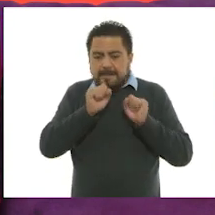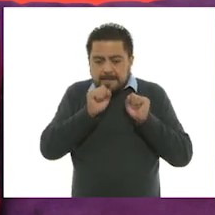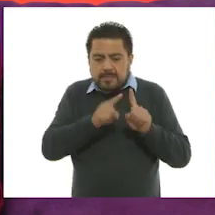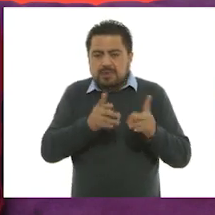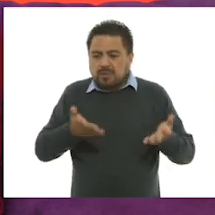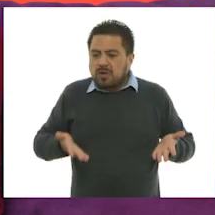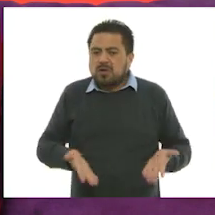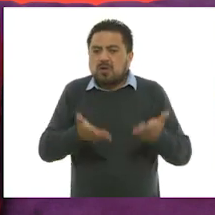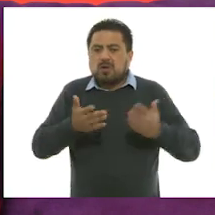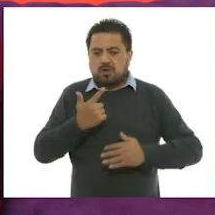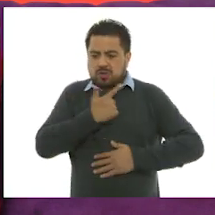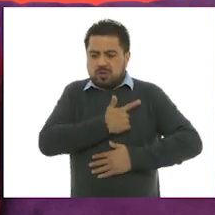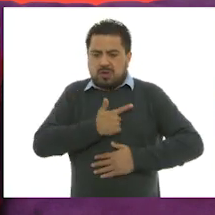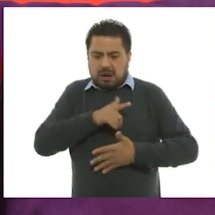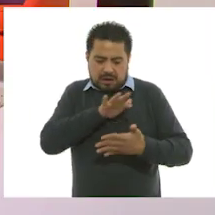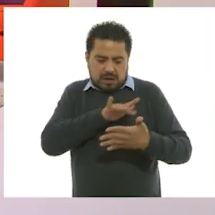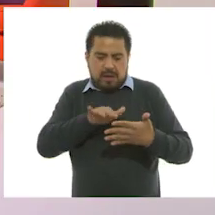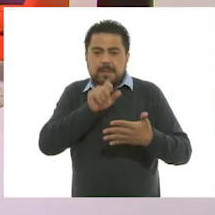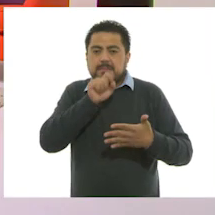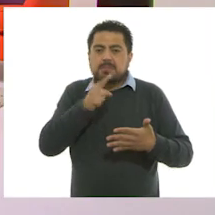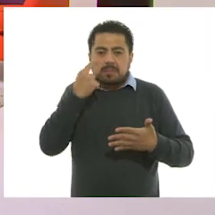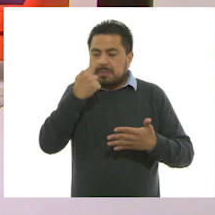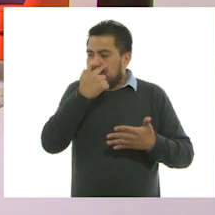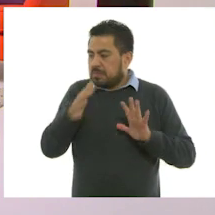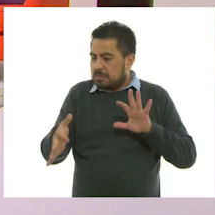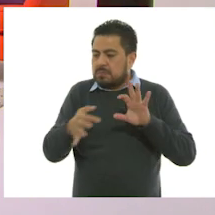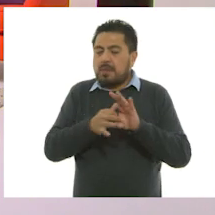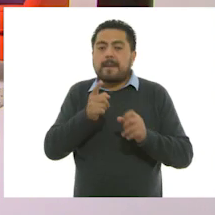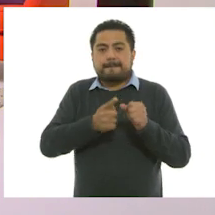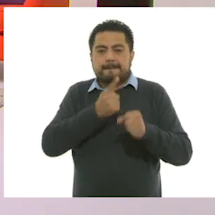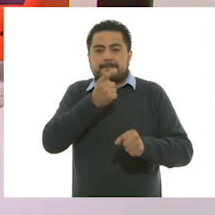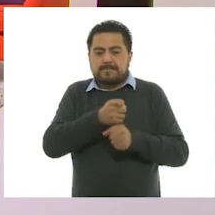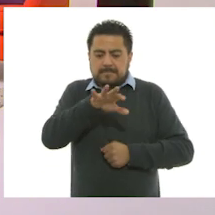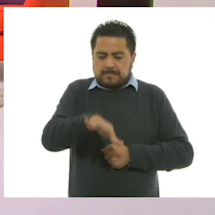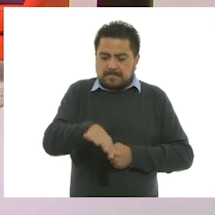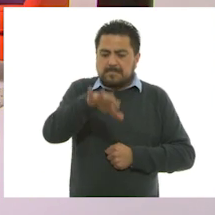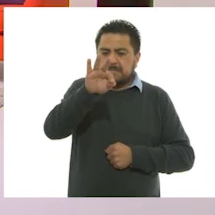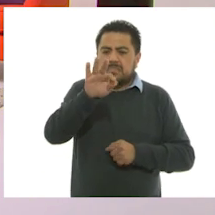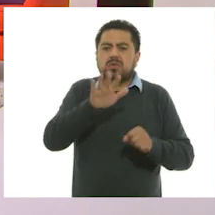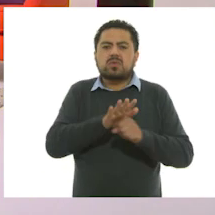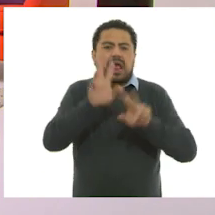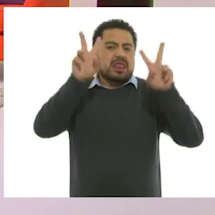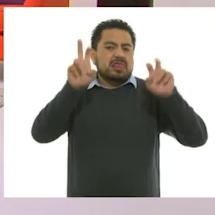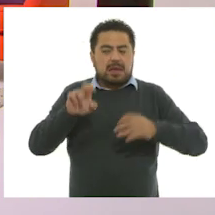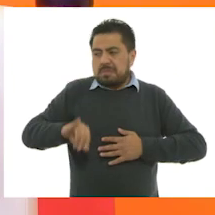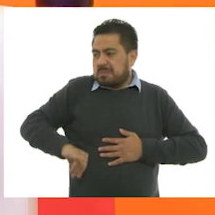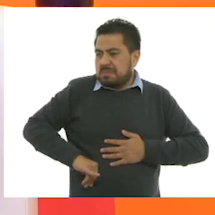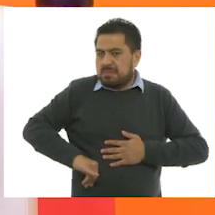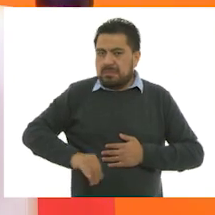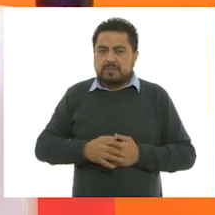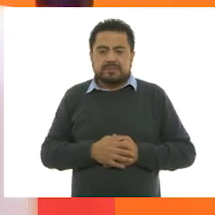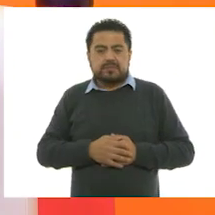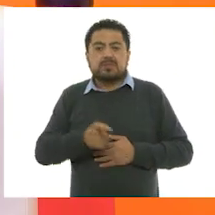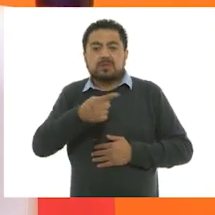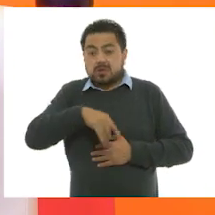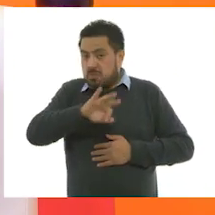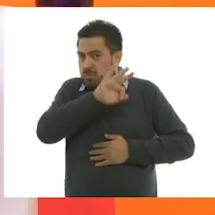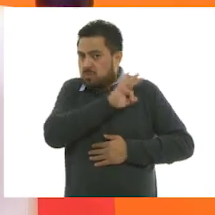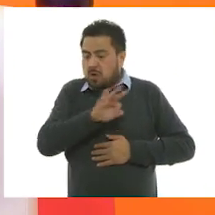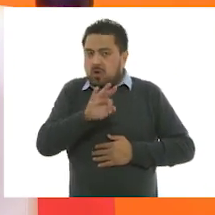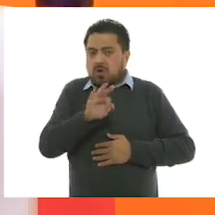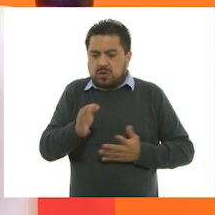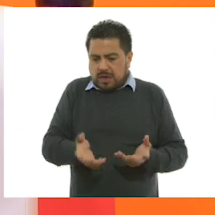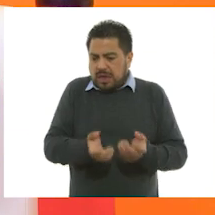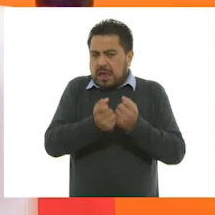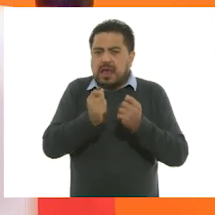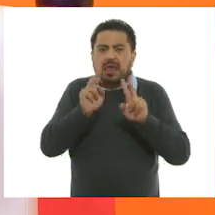en ellos el gusto por la lectura también. Primero, seleccionaremos un tema de interés. ¿Podríamos retomar